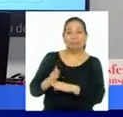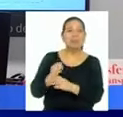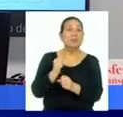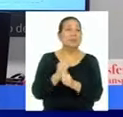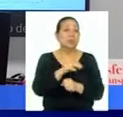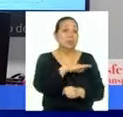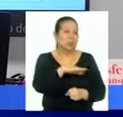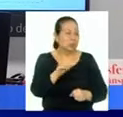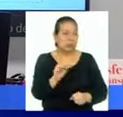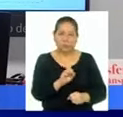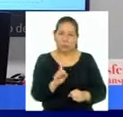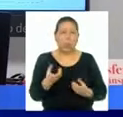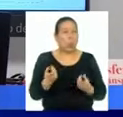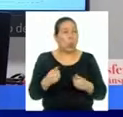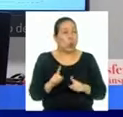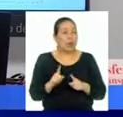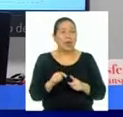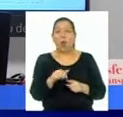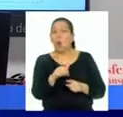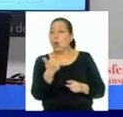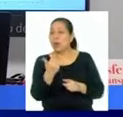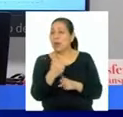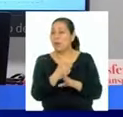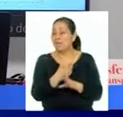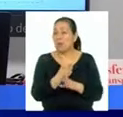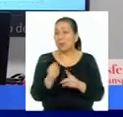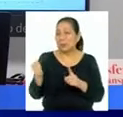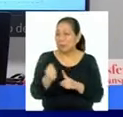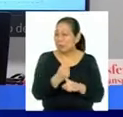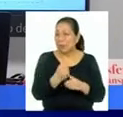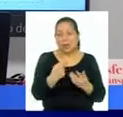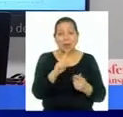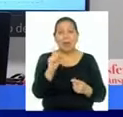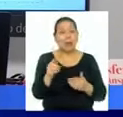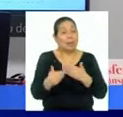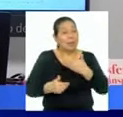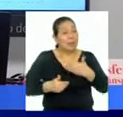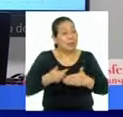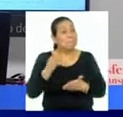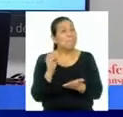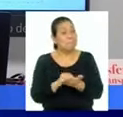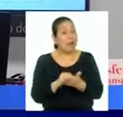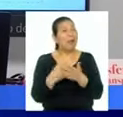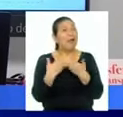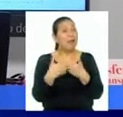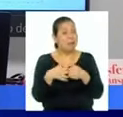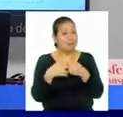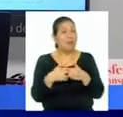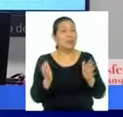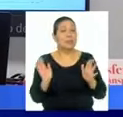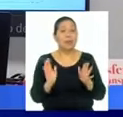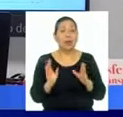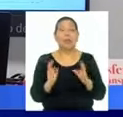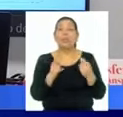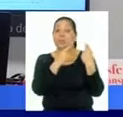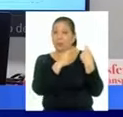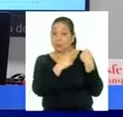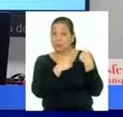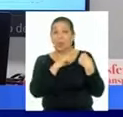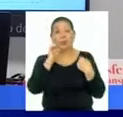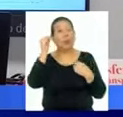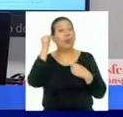trabajo infantil o cualquier otra forma de explotación. Creo que cada vez más las empresas se comprometen con